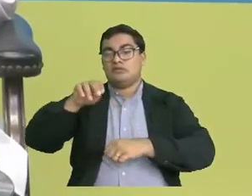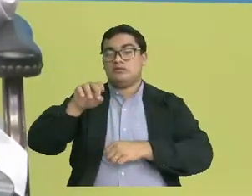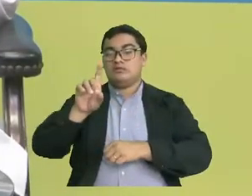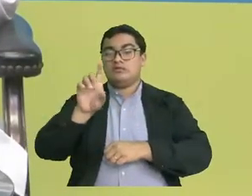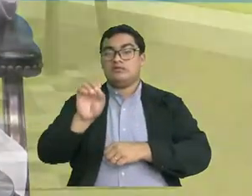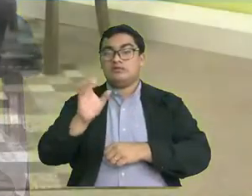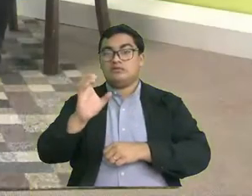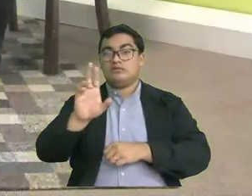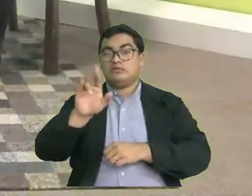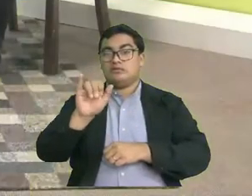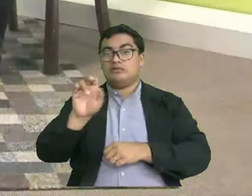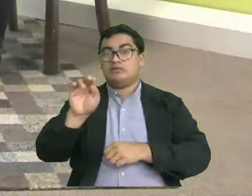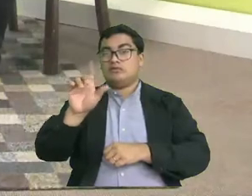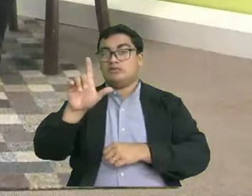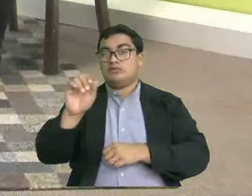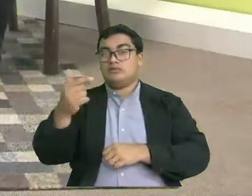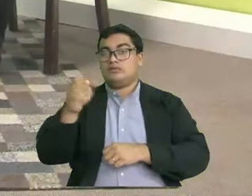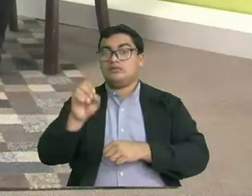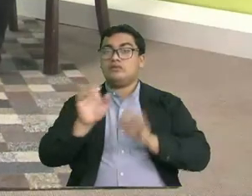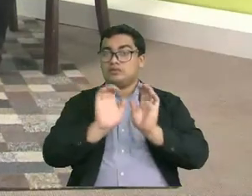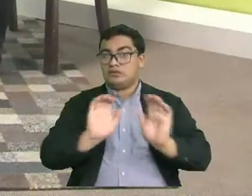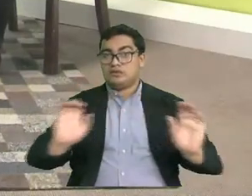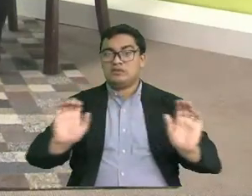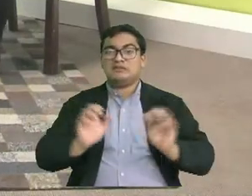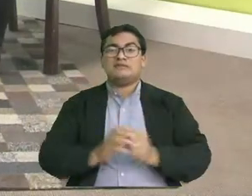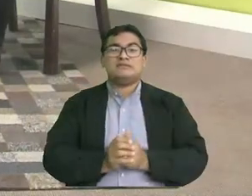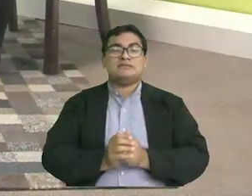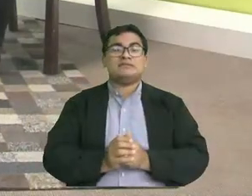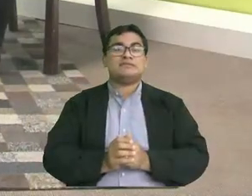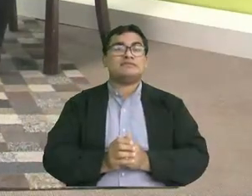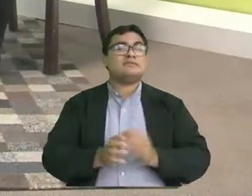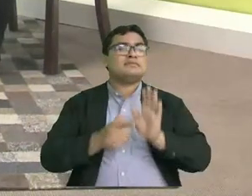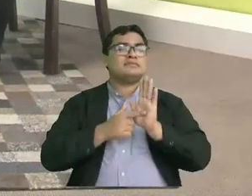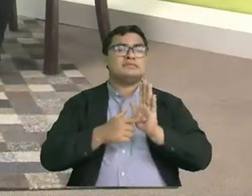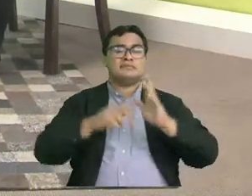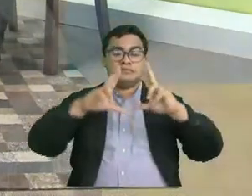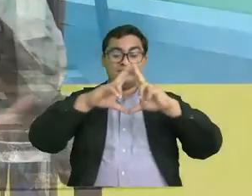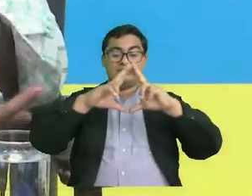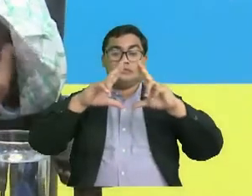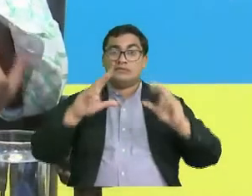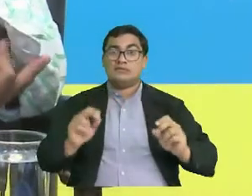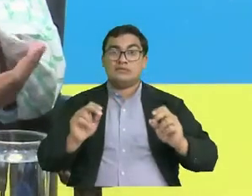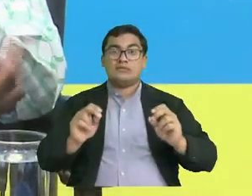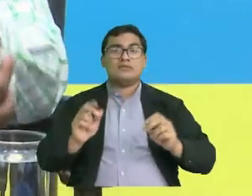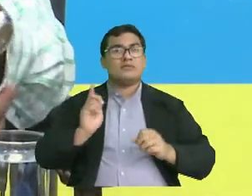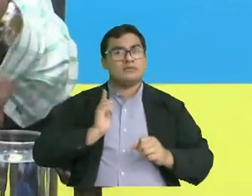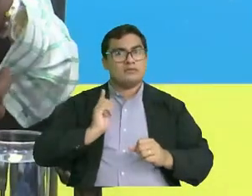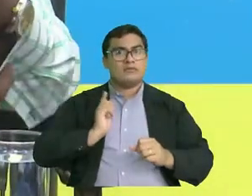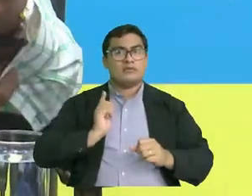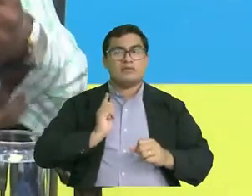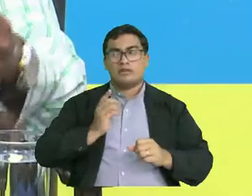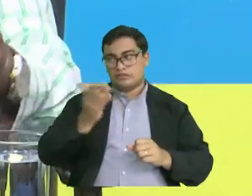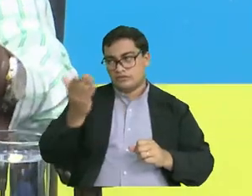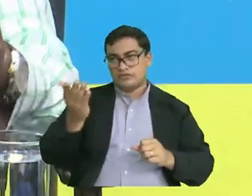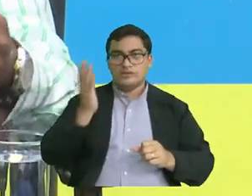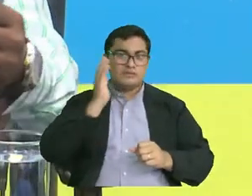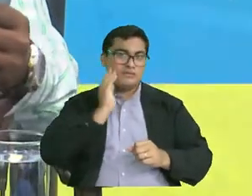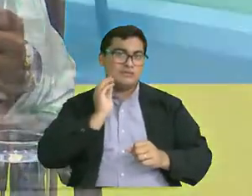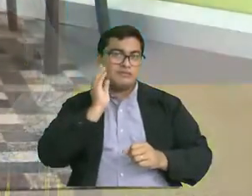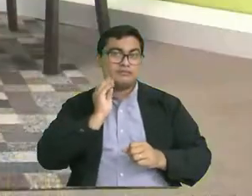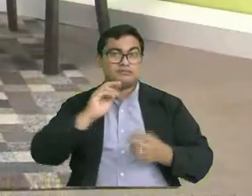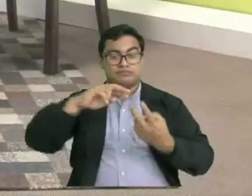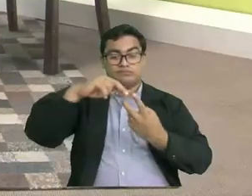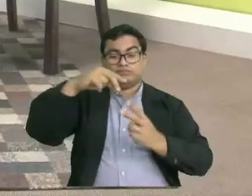endocrinólogos pediatras. En Nicaragua, hablando de estos casos específicos, ¿se han encontrado, usted que es un experto en la genética,